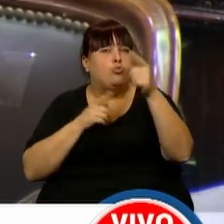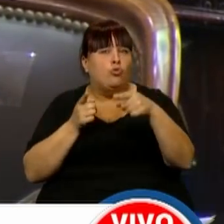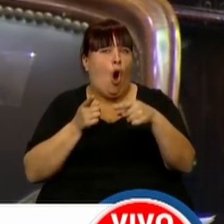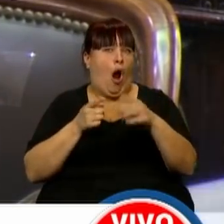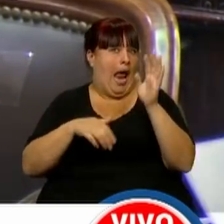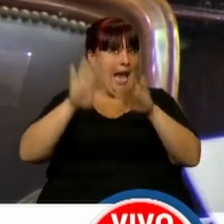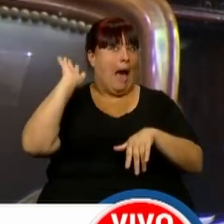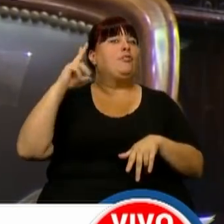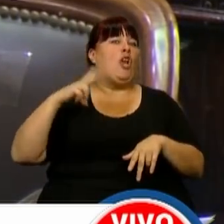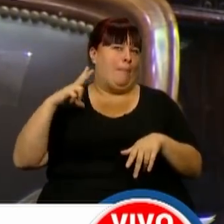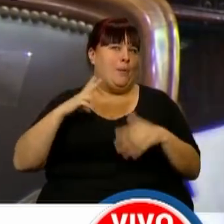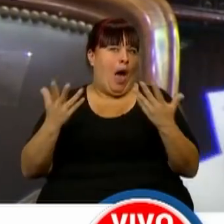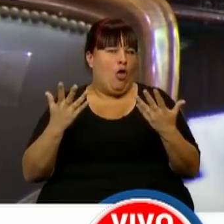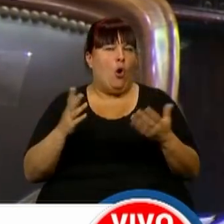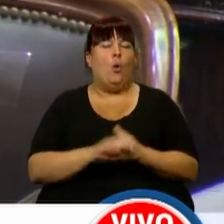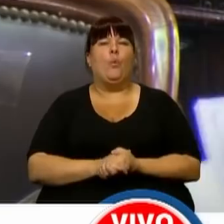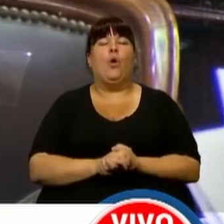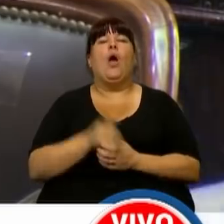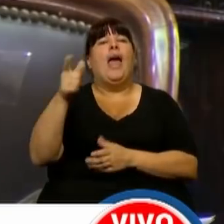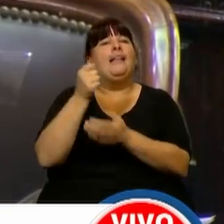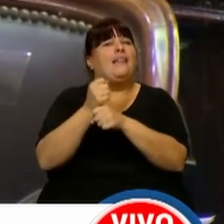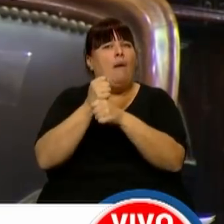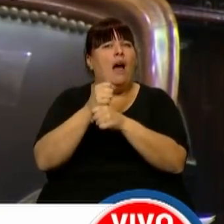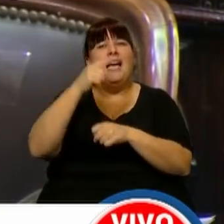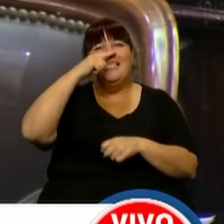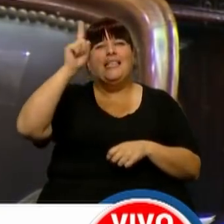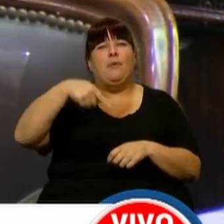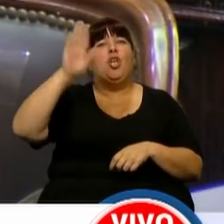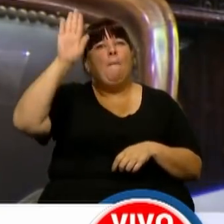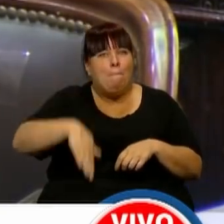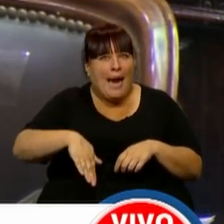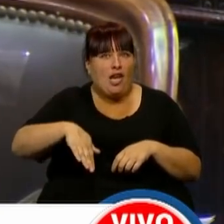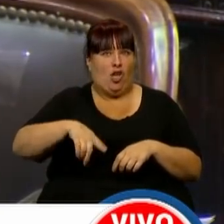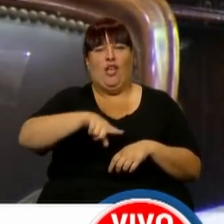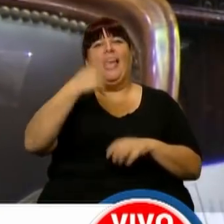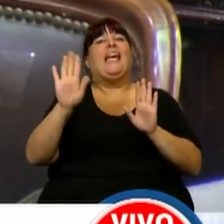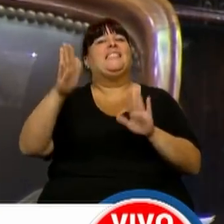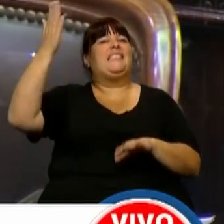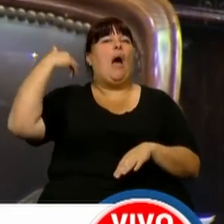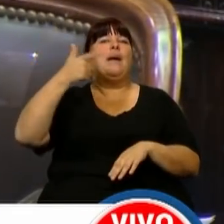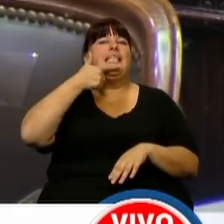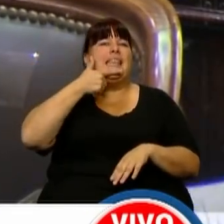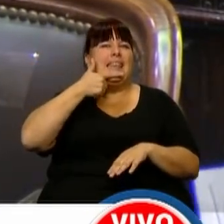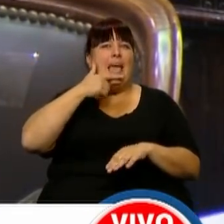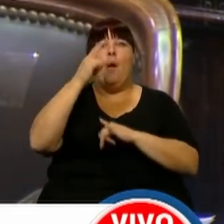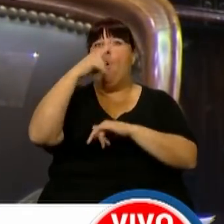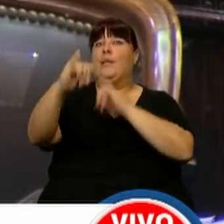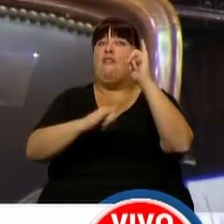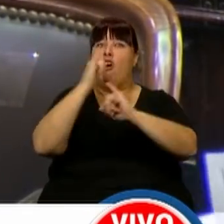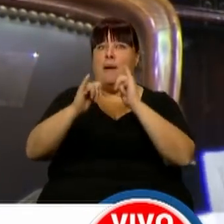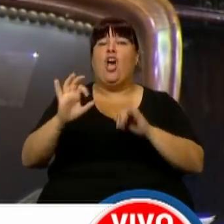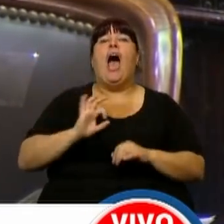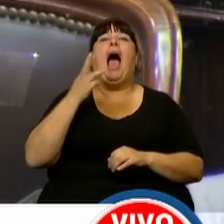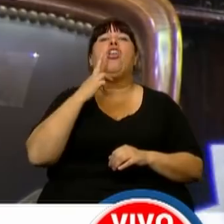que en su mayoría es privado, por supuesto, ese empleo está 7% por debajo del que había en el mes de septiembre, último dato del